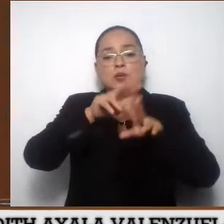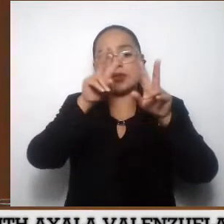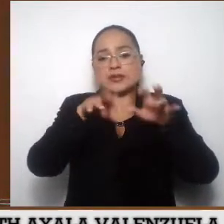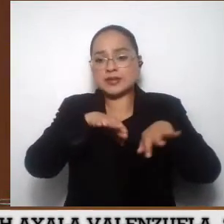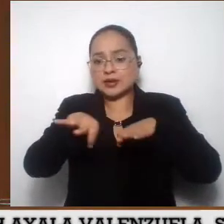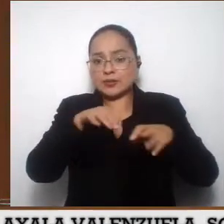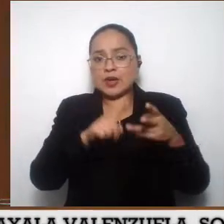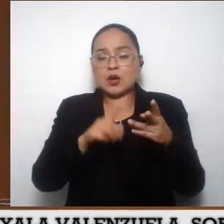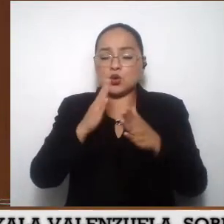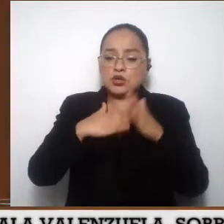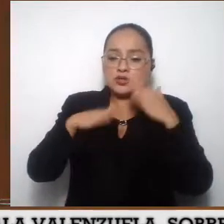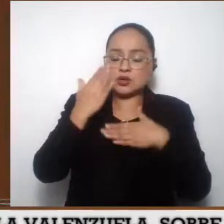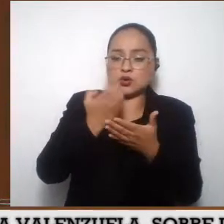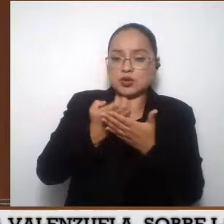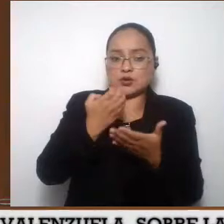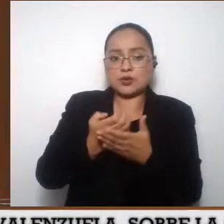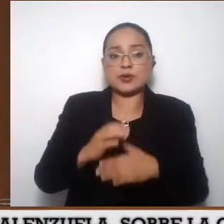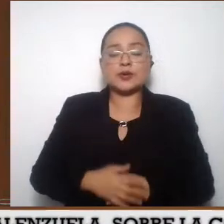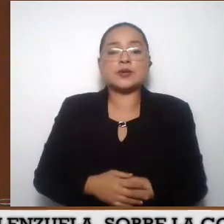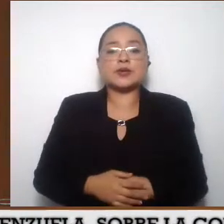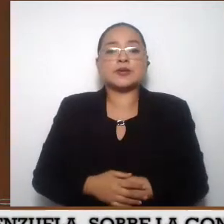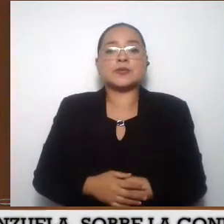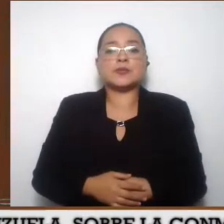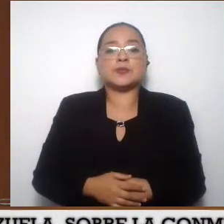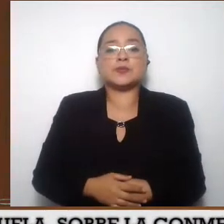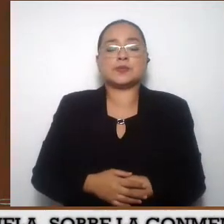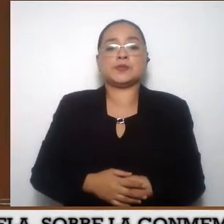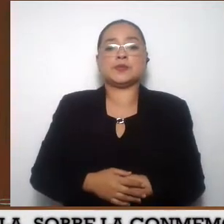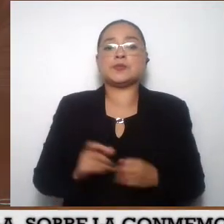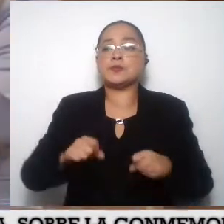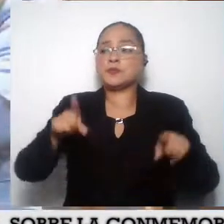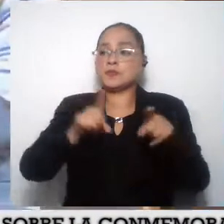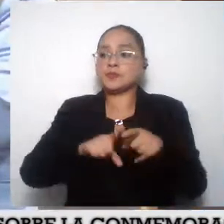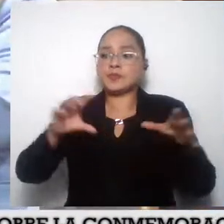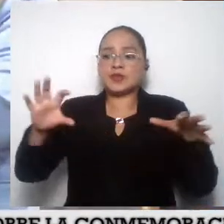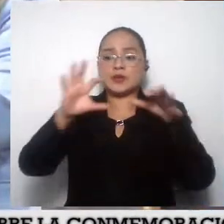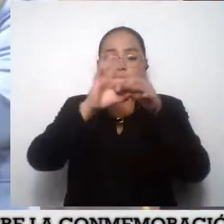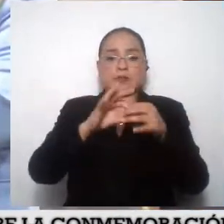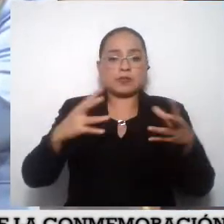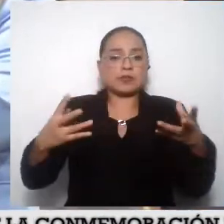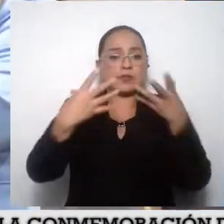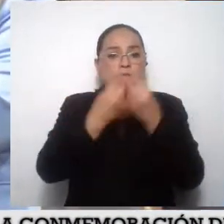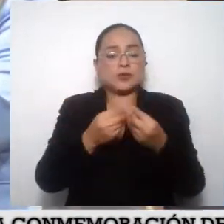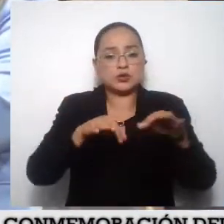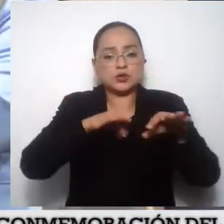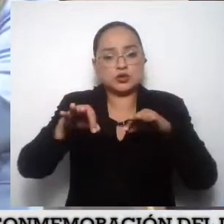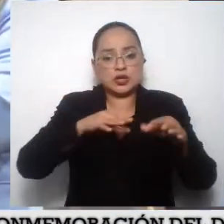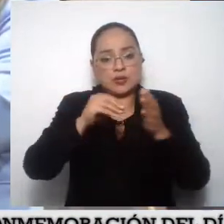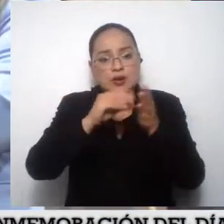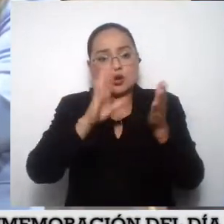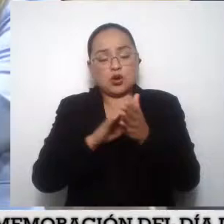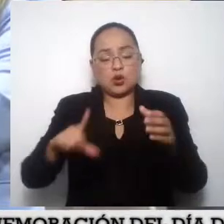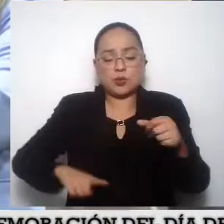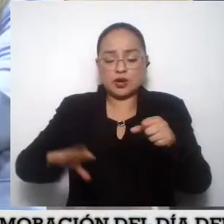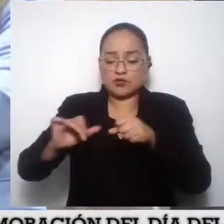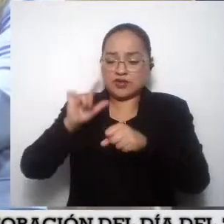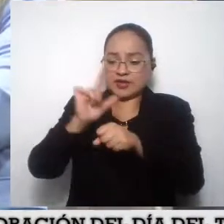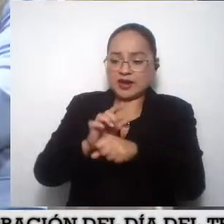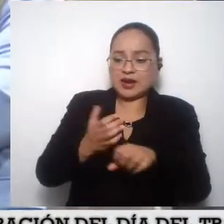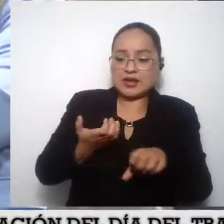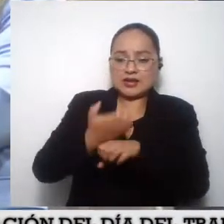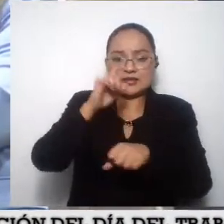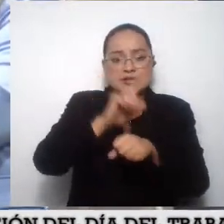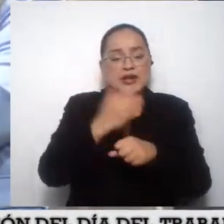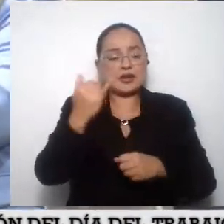desarrollo económico, que se implementen estrategias conjuntas con el gobierno federal y los gobiernos